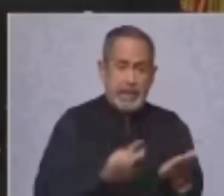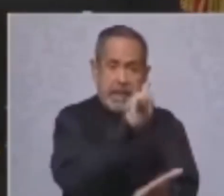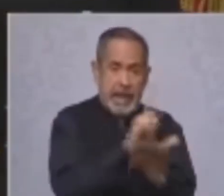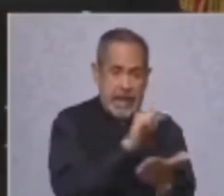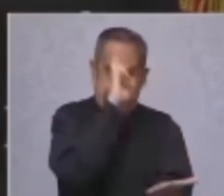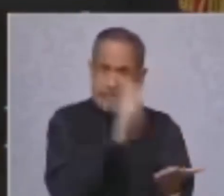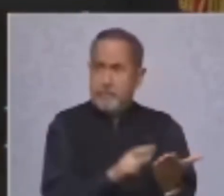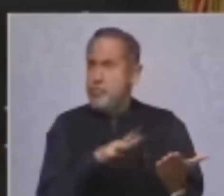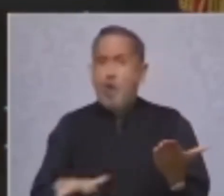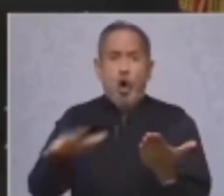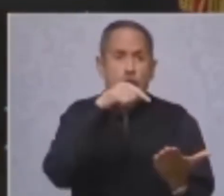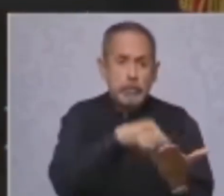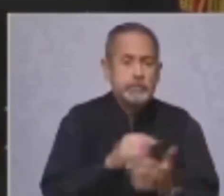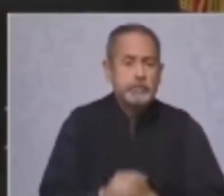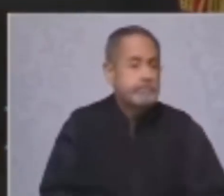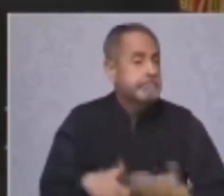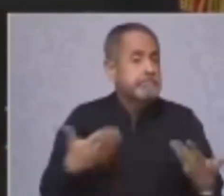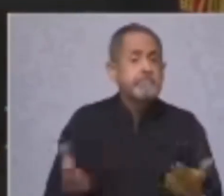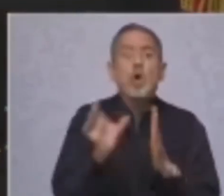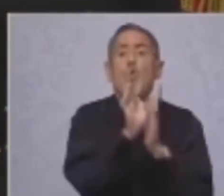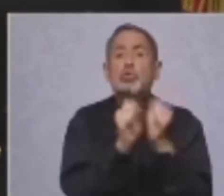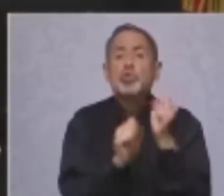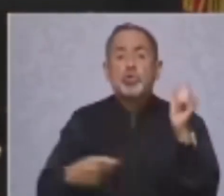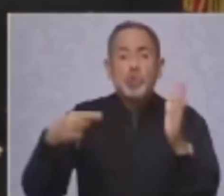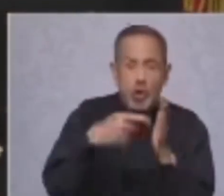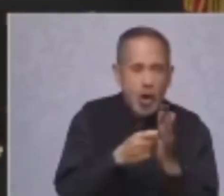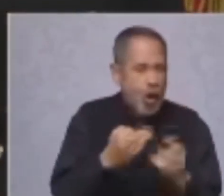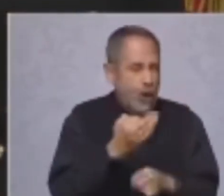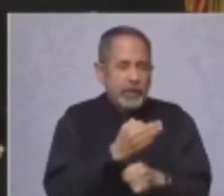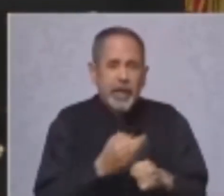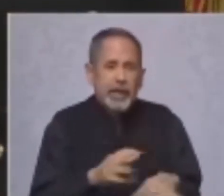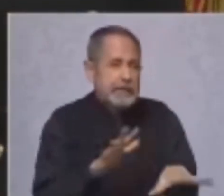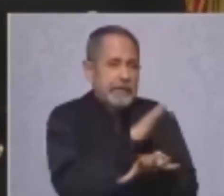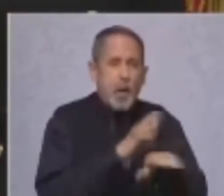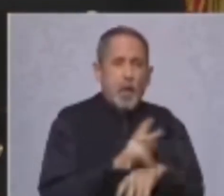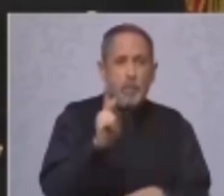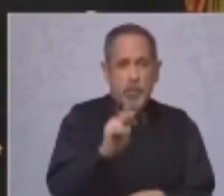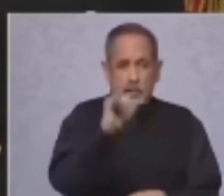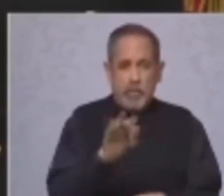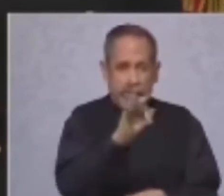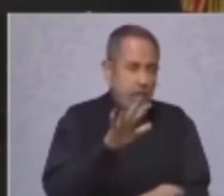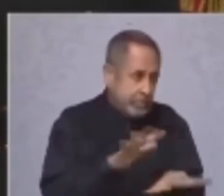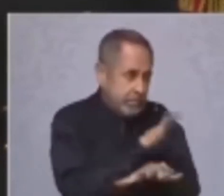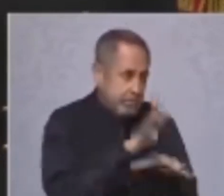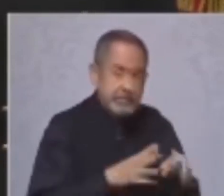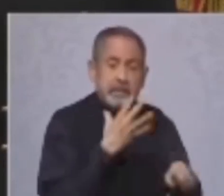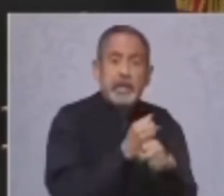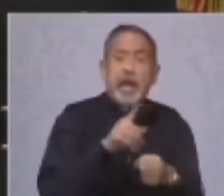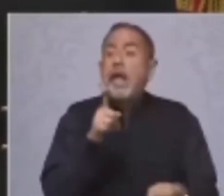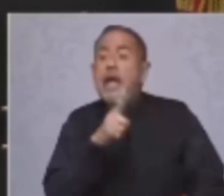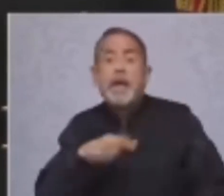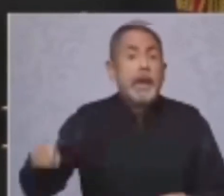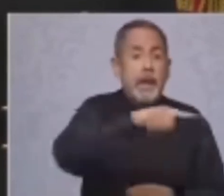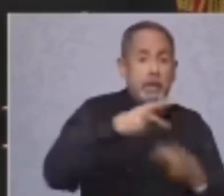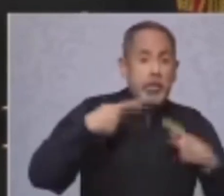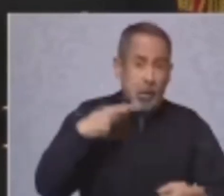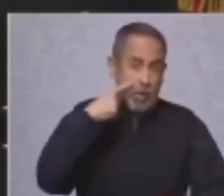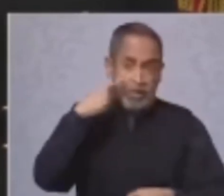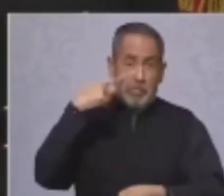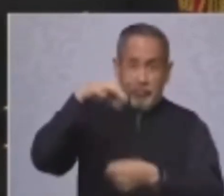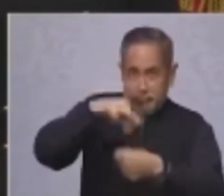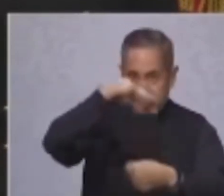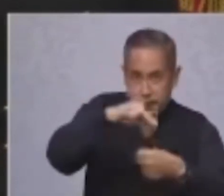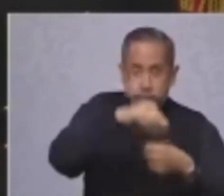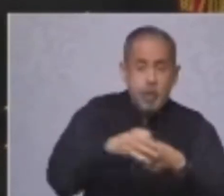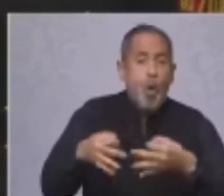la reciente reforma constitucional al Poder Judicial, que marca la elección por voto popular de